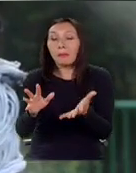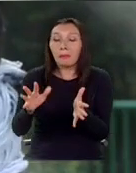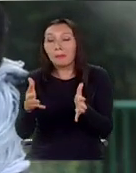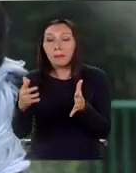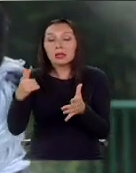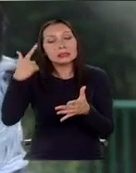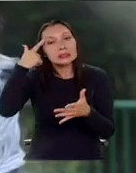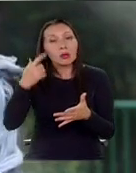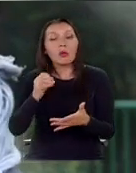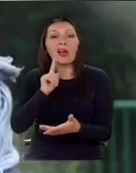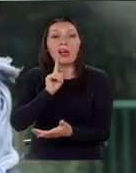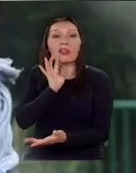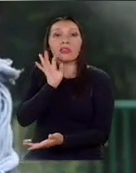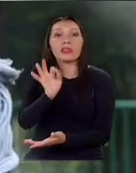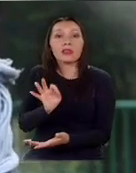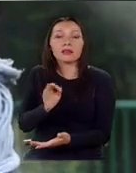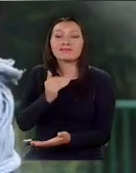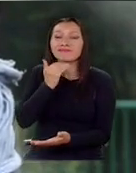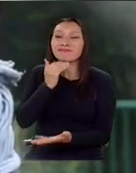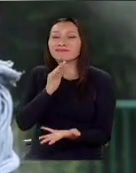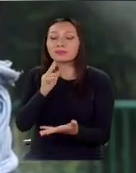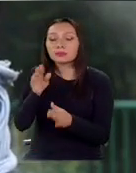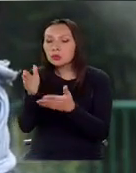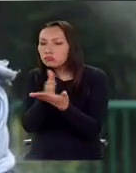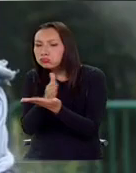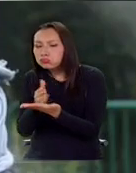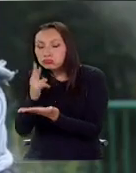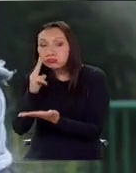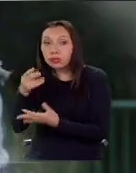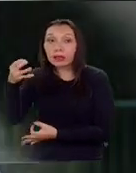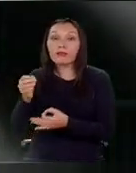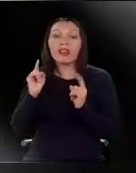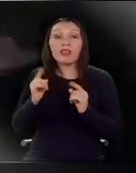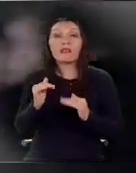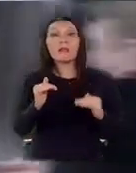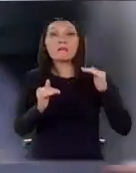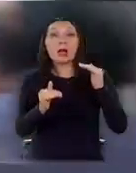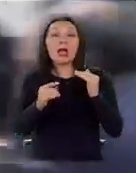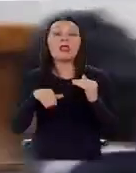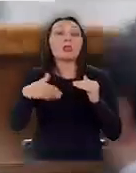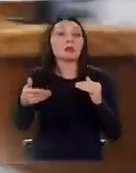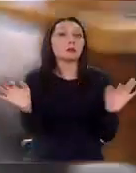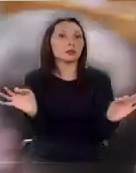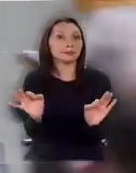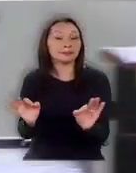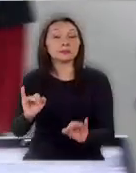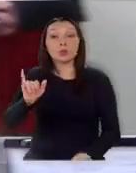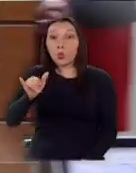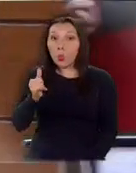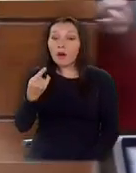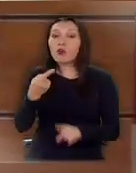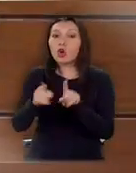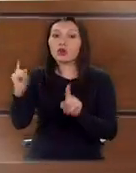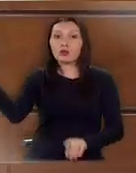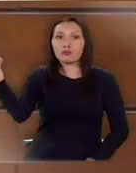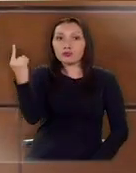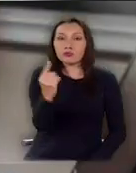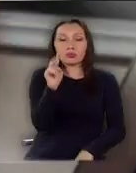sido determinados latamente por los peritos y el tribunal tendrá que ponderarlo en su oportunidad. Este jueves será el turno de otro de los